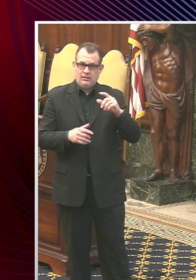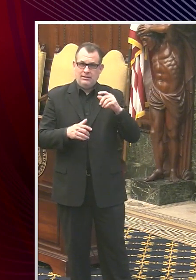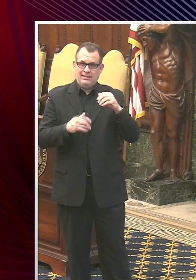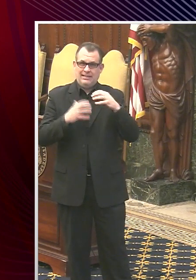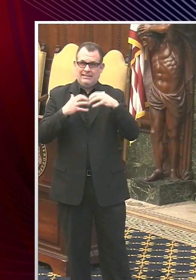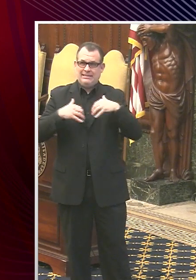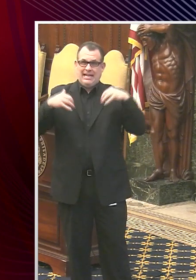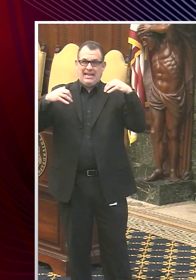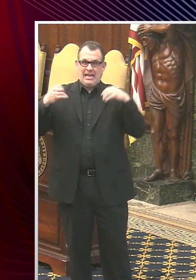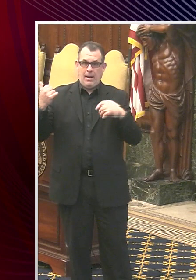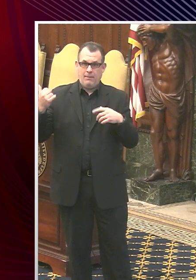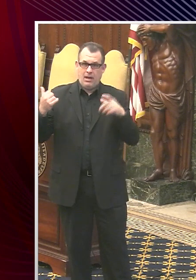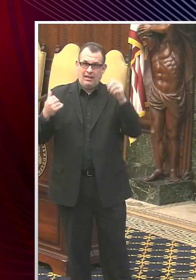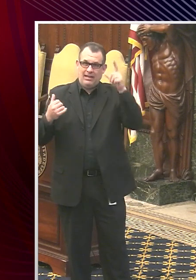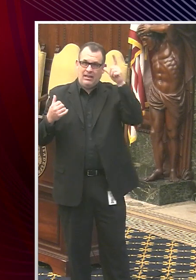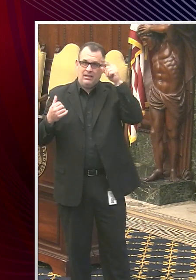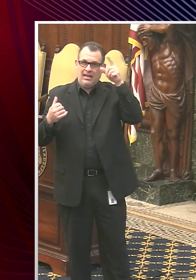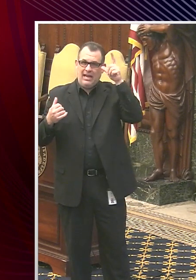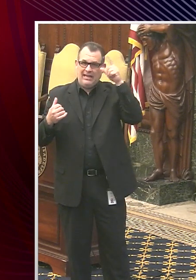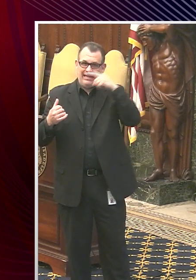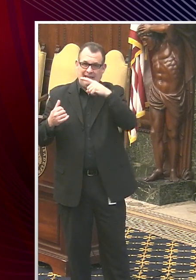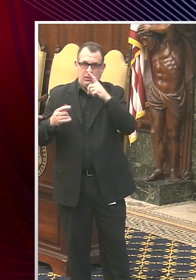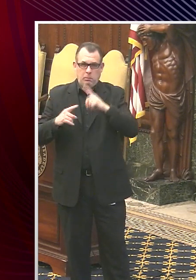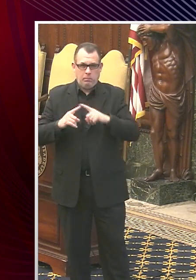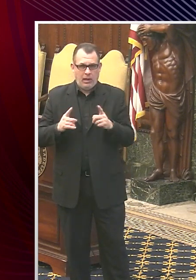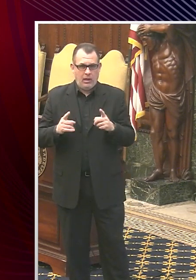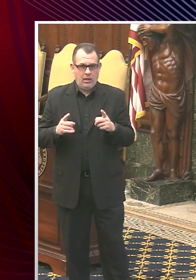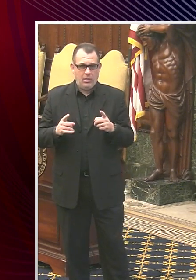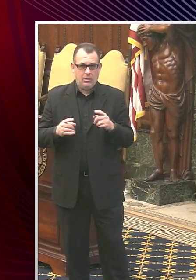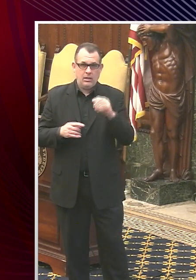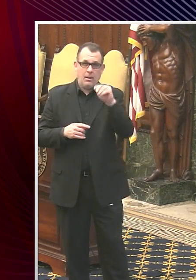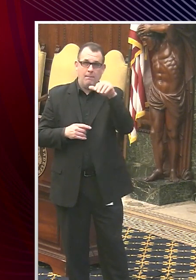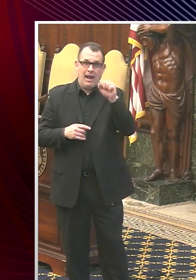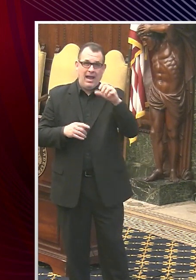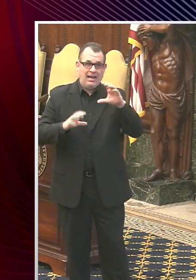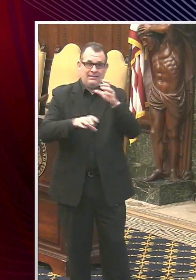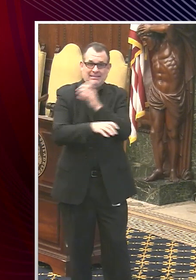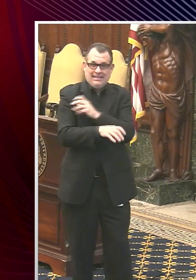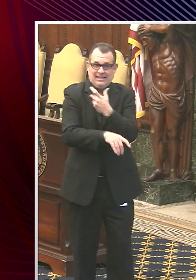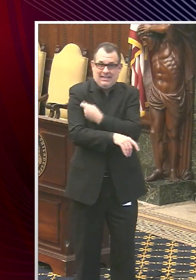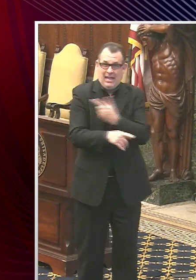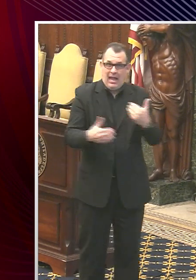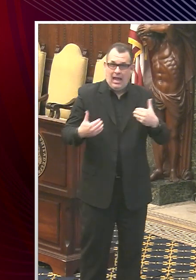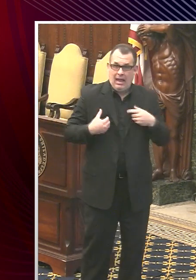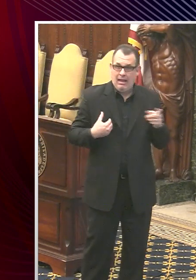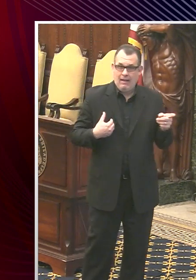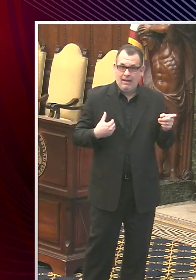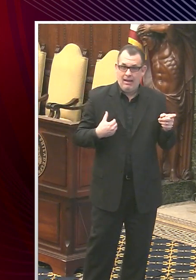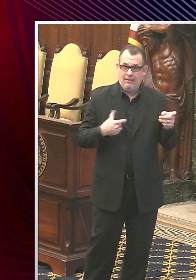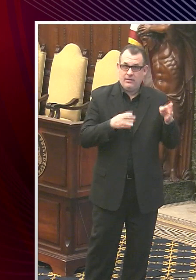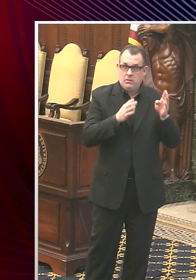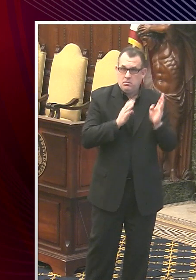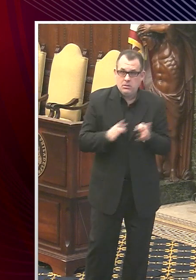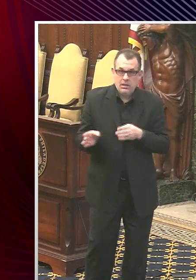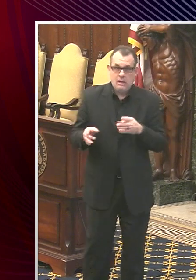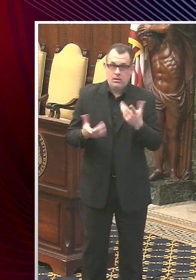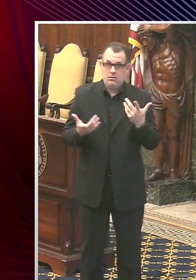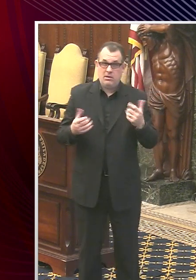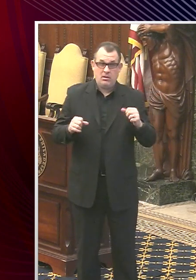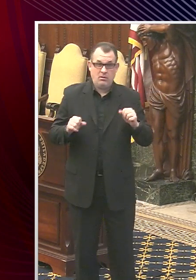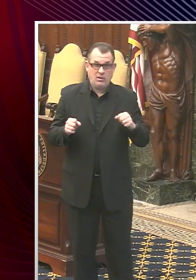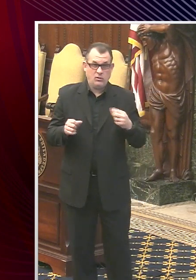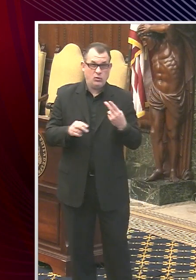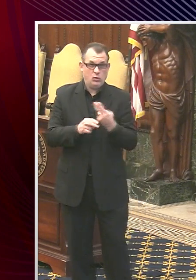Center, pero ¿es hay un plan vacunación que sea posible para usar este